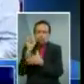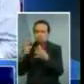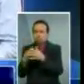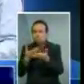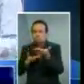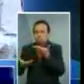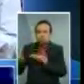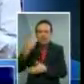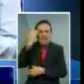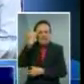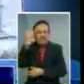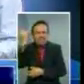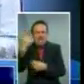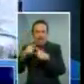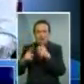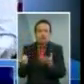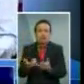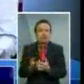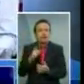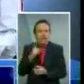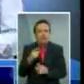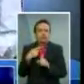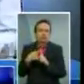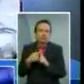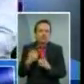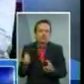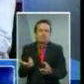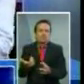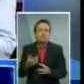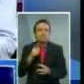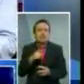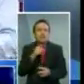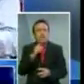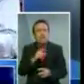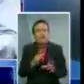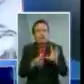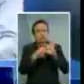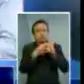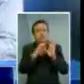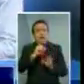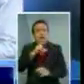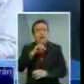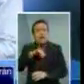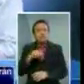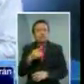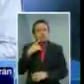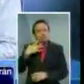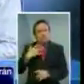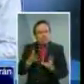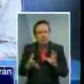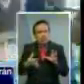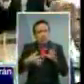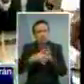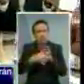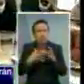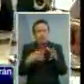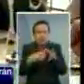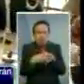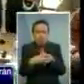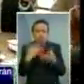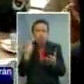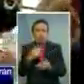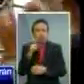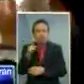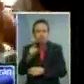produce una controversia dentro de la alianza, que nunca se produzcan estas reuniones de manera fluida y habitual. Claro, pero ustedes son protagonistas de